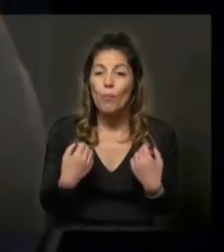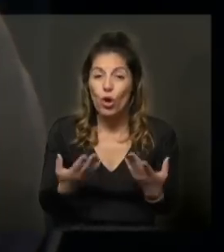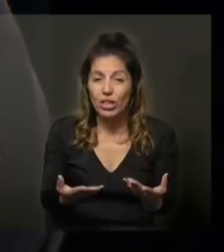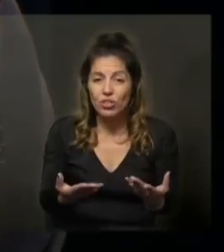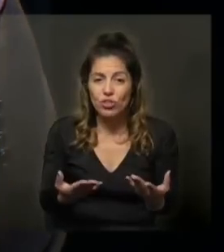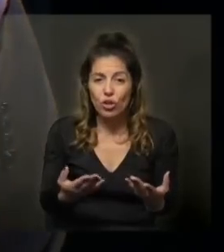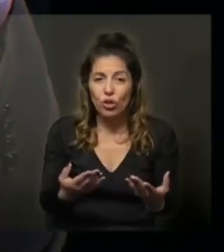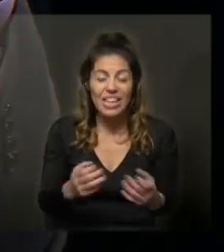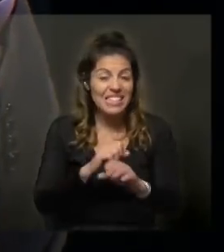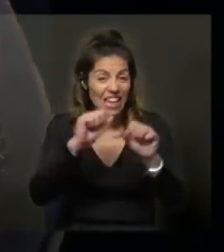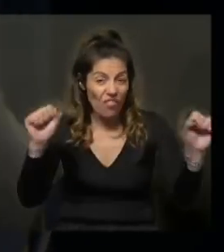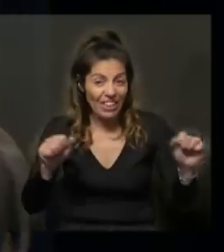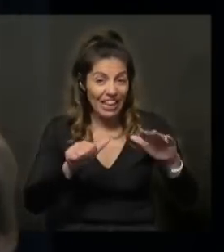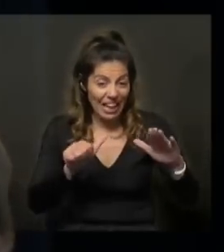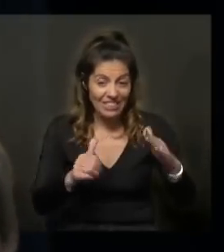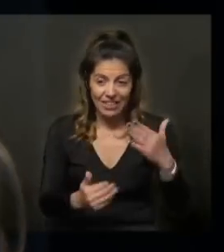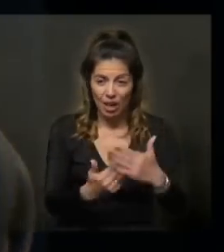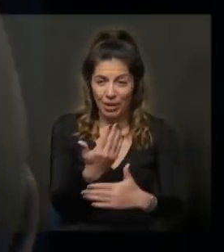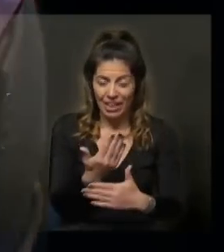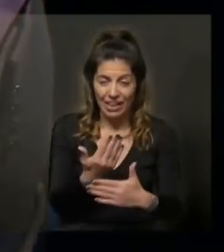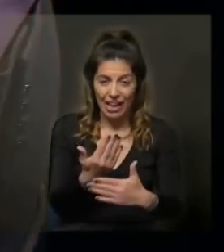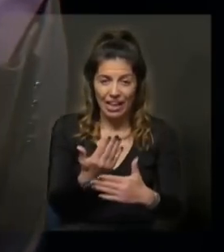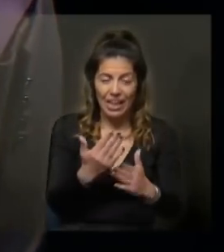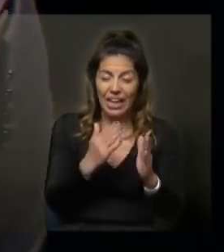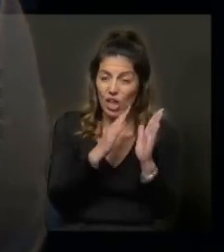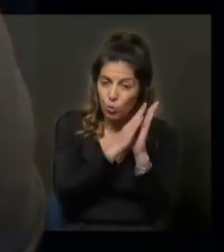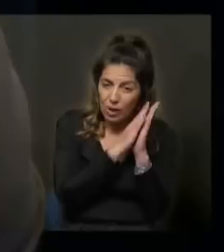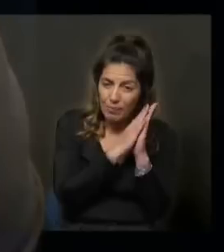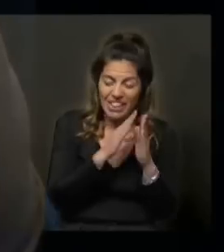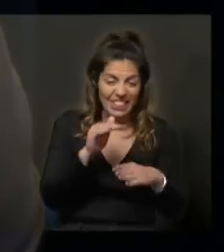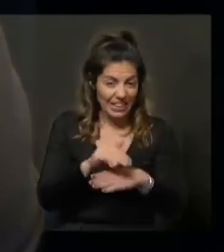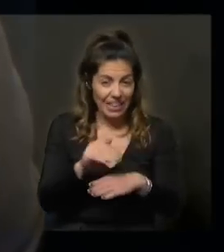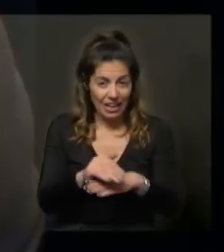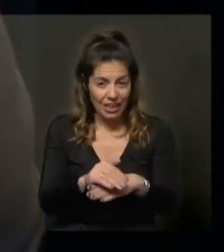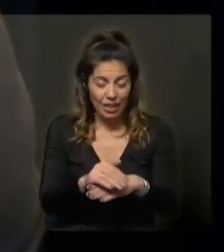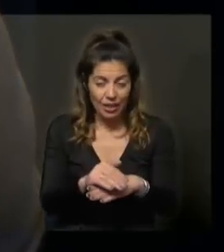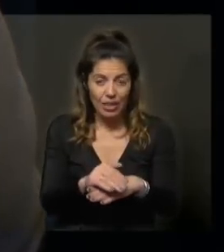se levantan a las seis de la mañana y duermen la siesta porque es imposible